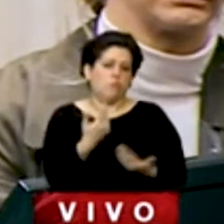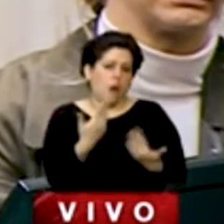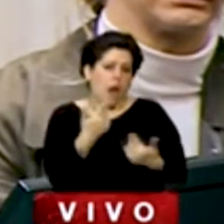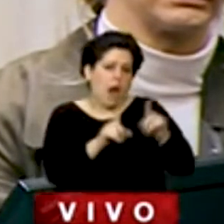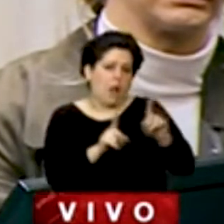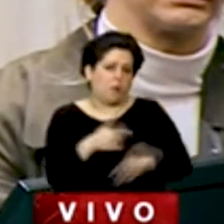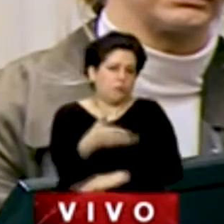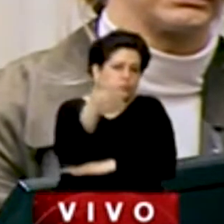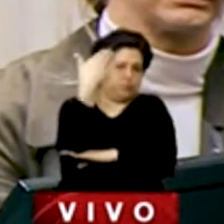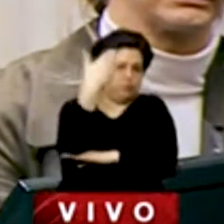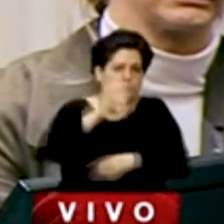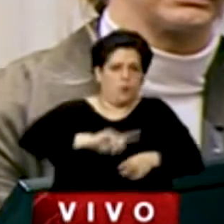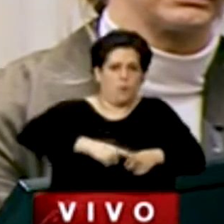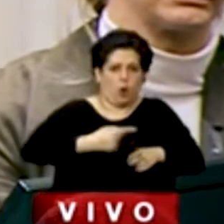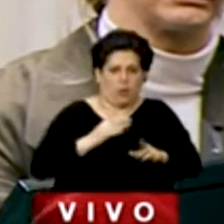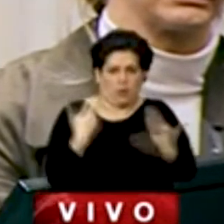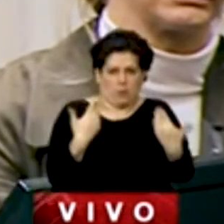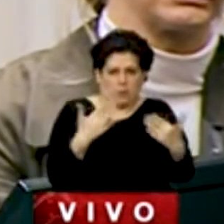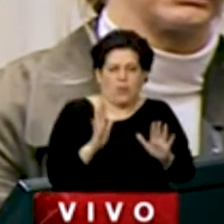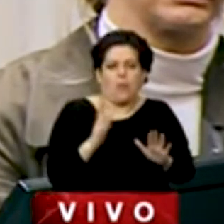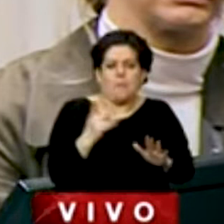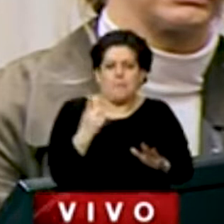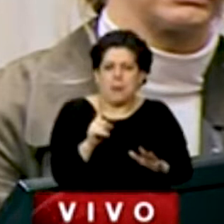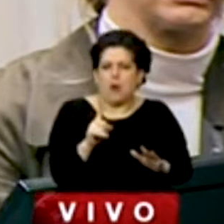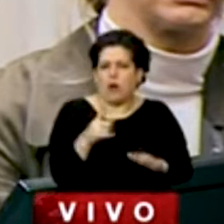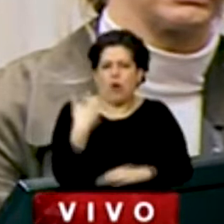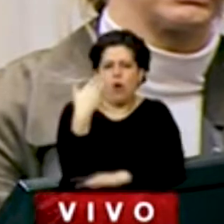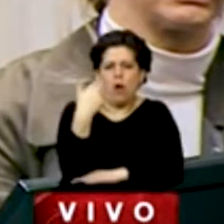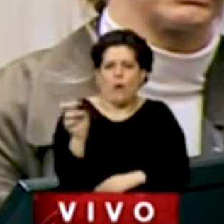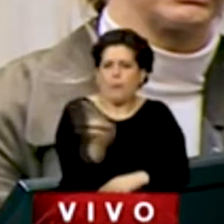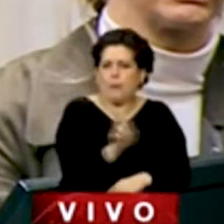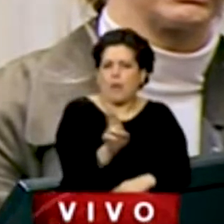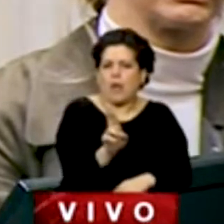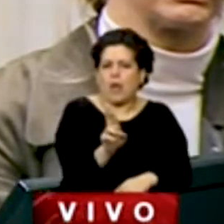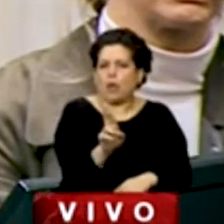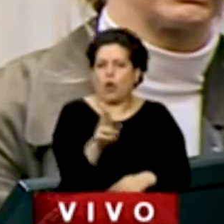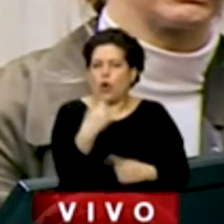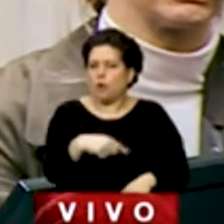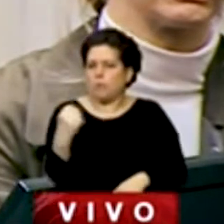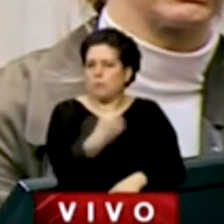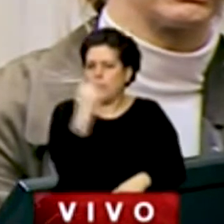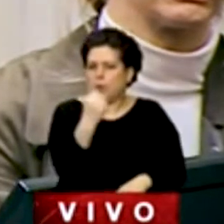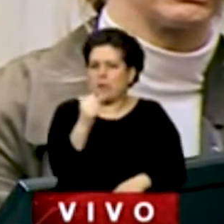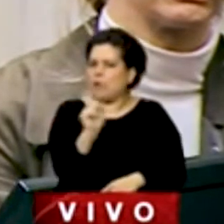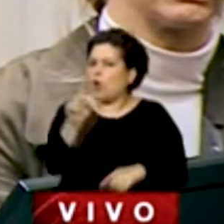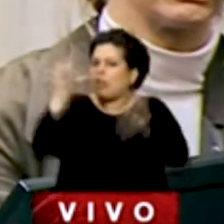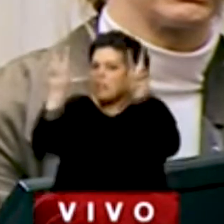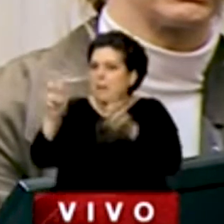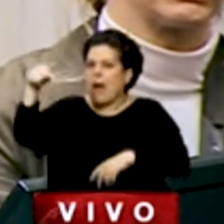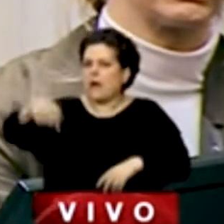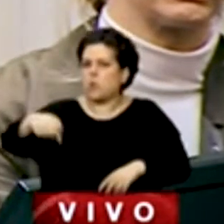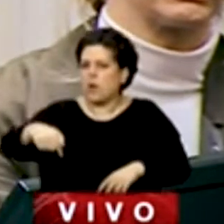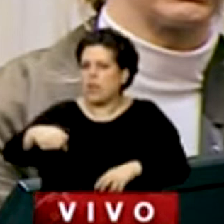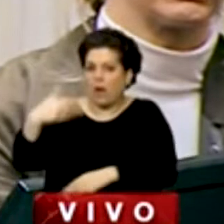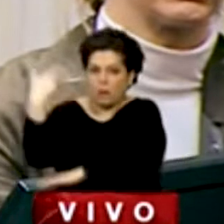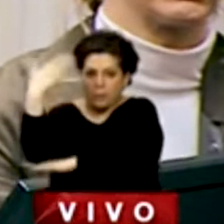2008 al ser convocado por la presidenta Cristina Fernández Para ocupar la jefatura del gabinete de ministros de tono